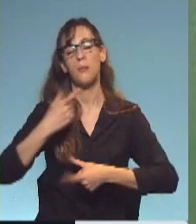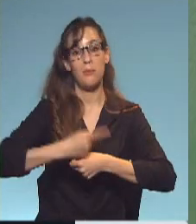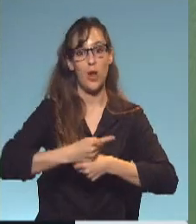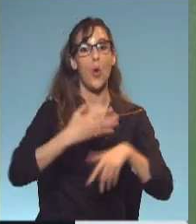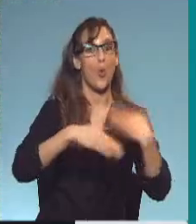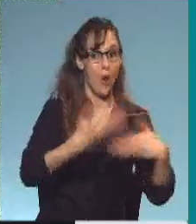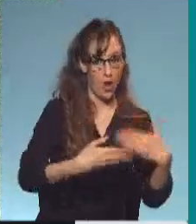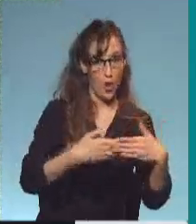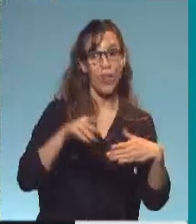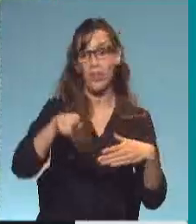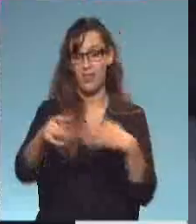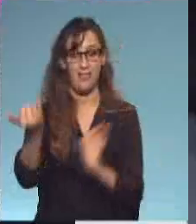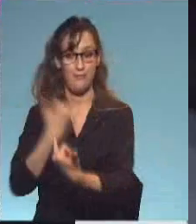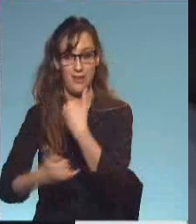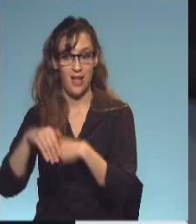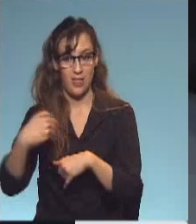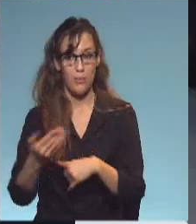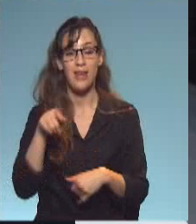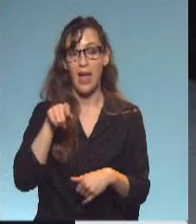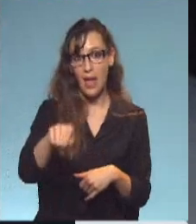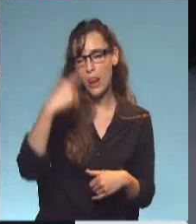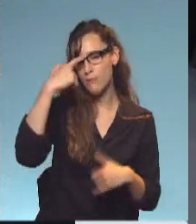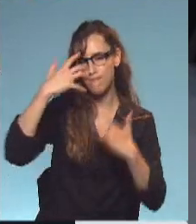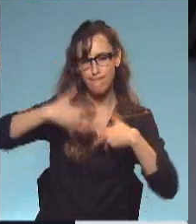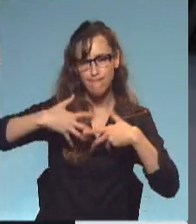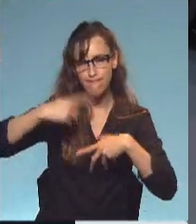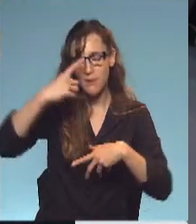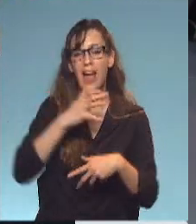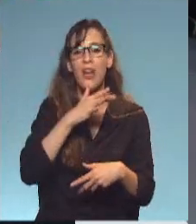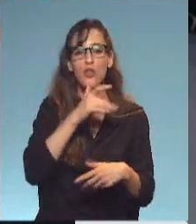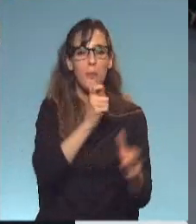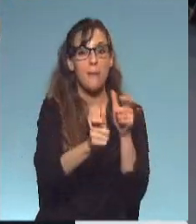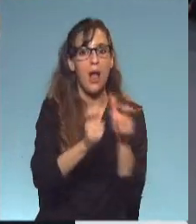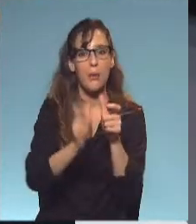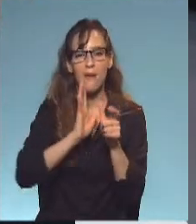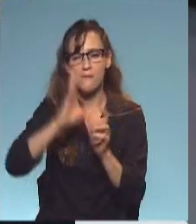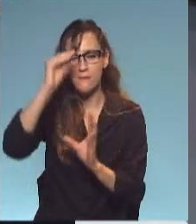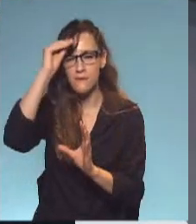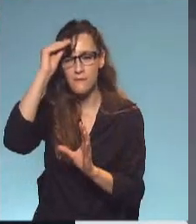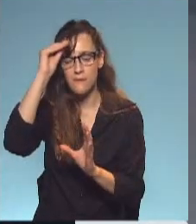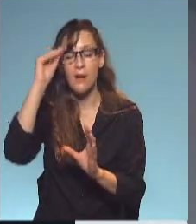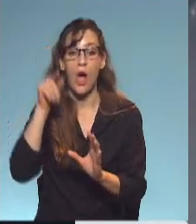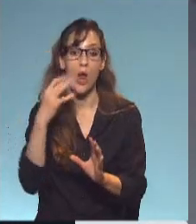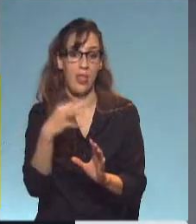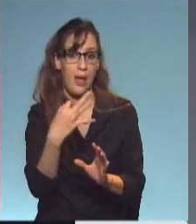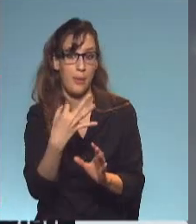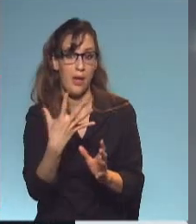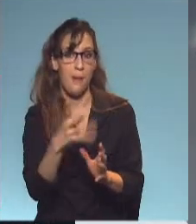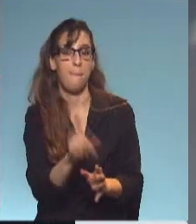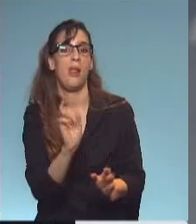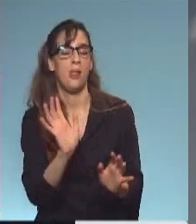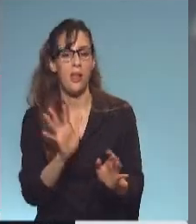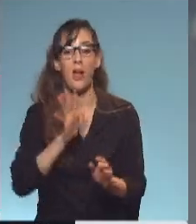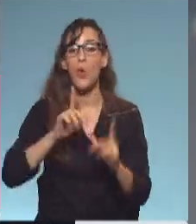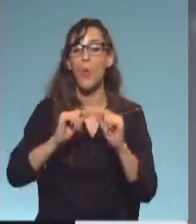después la explicación. Sí. Andrés está memorizando hasta el momento 14 palabras... Sí. Y ahora imagino que las va a tener que adivinar. Sí, la 14, ¿cuál